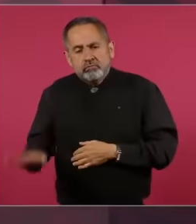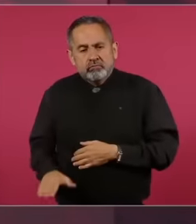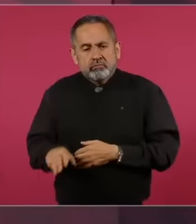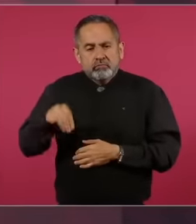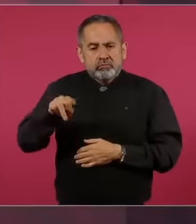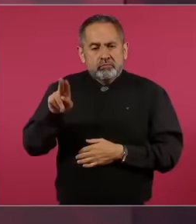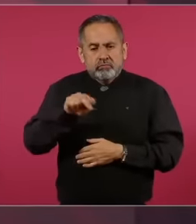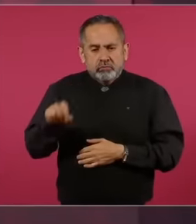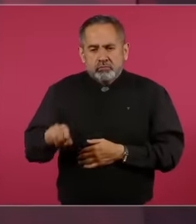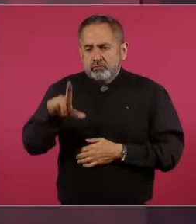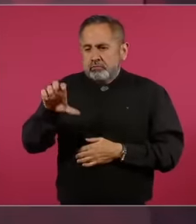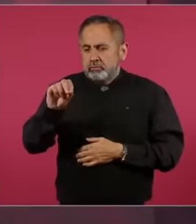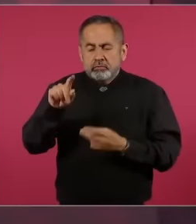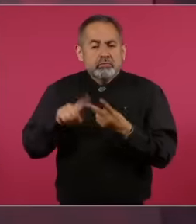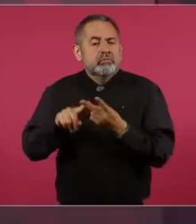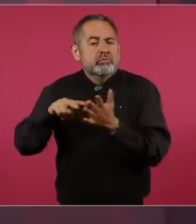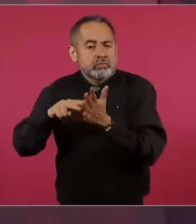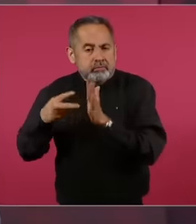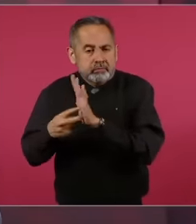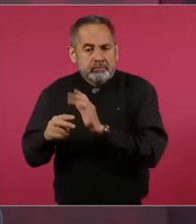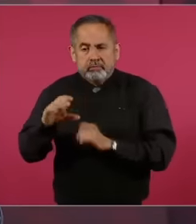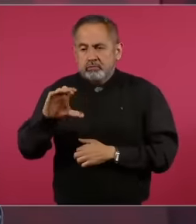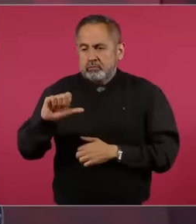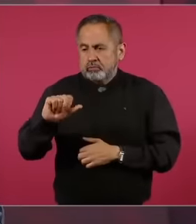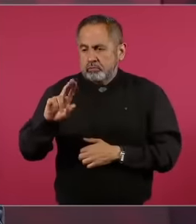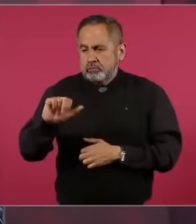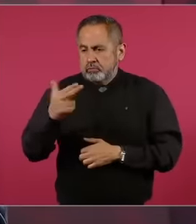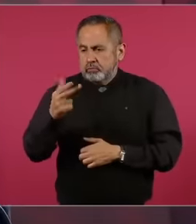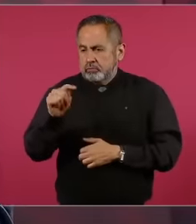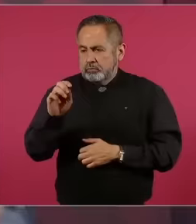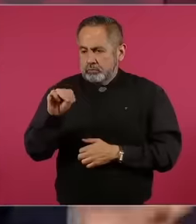y con el ingeniero Cuauhtémoc Cárdenas,